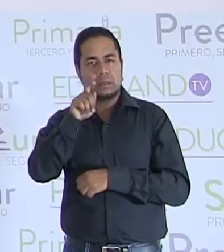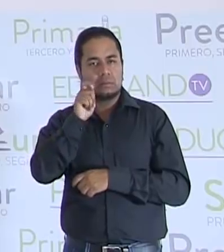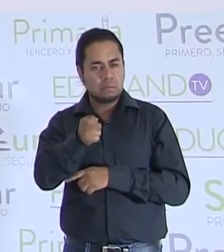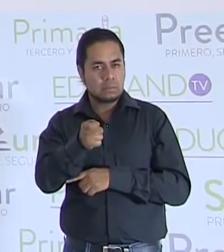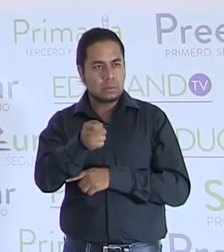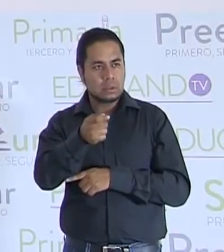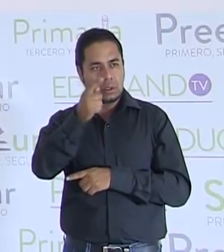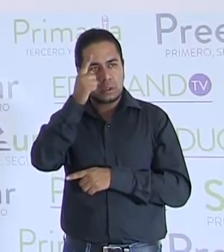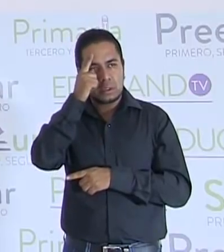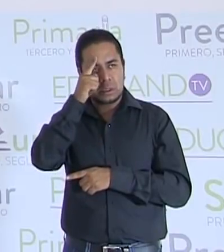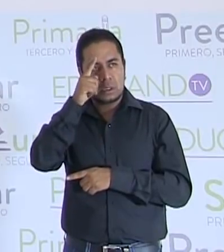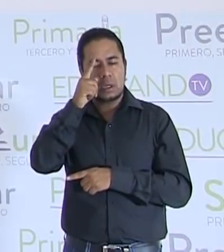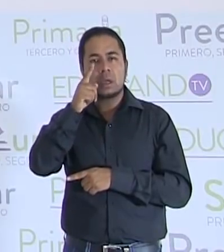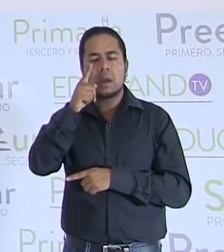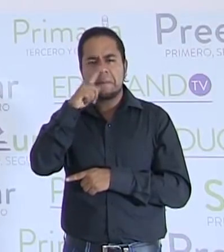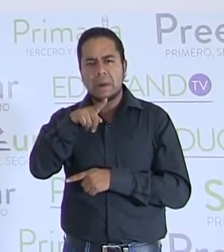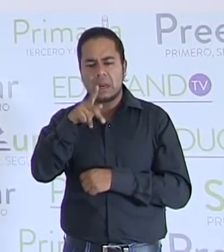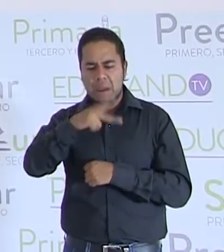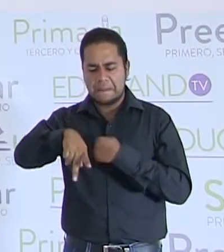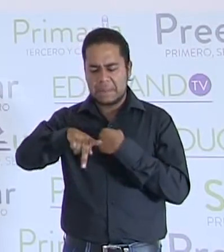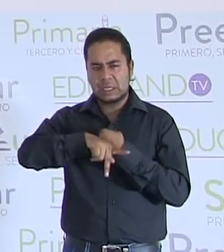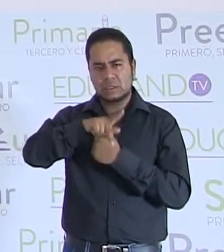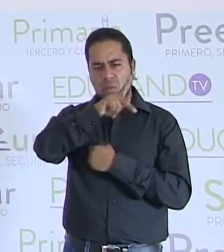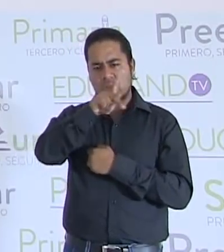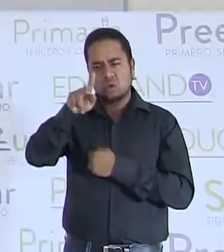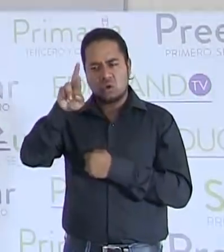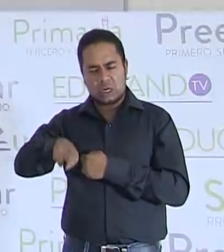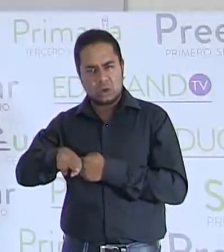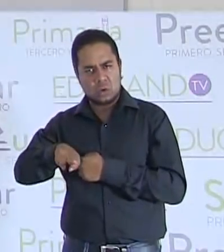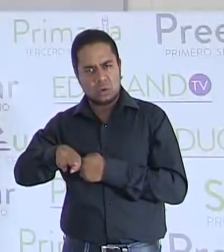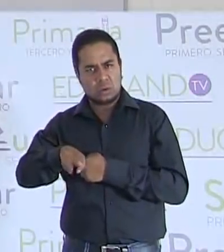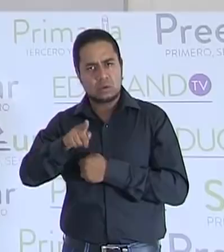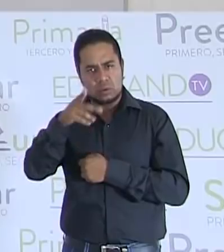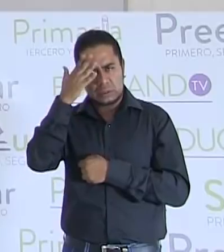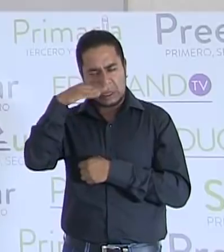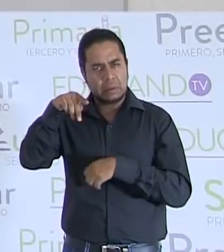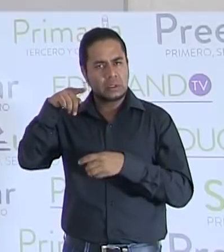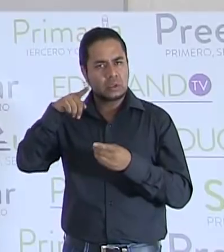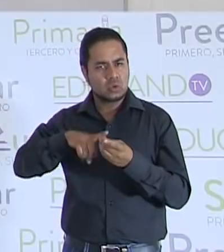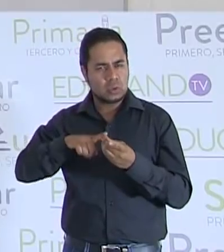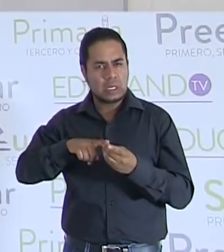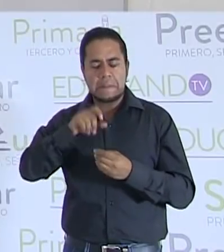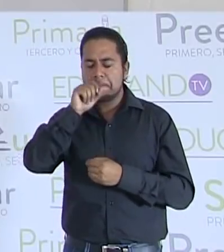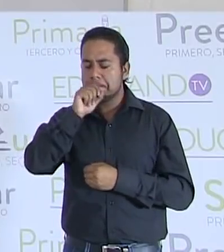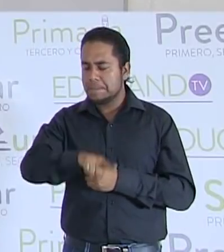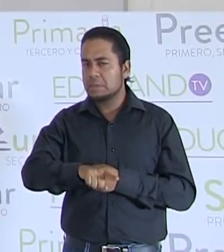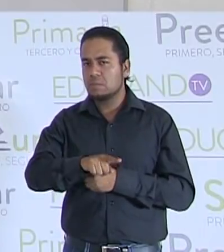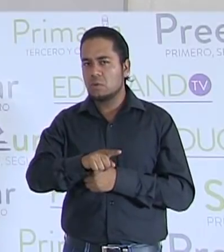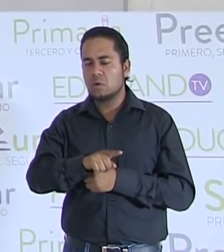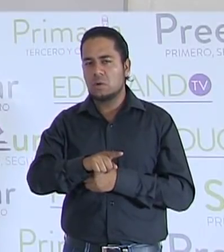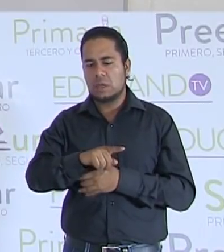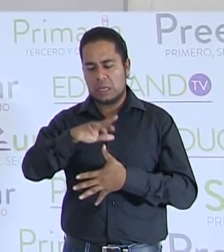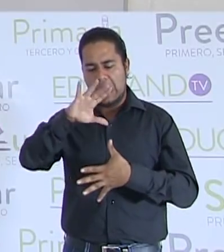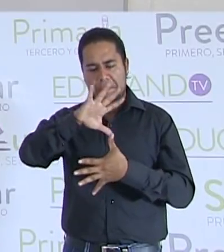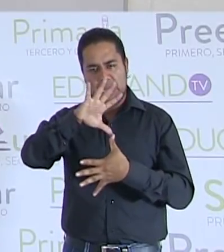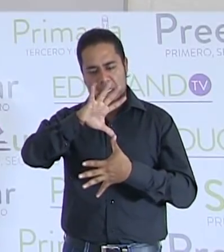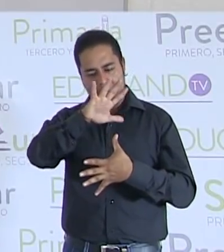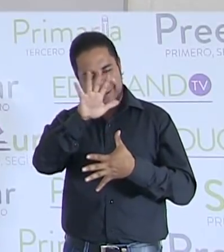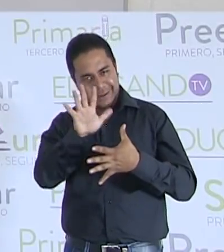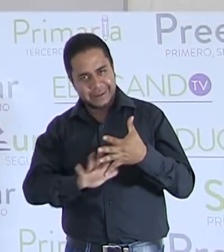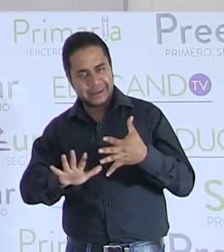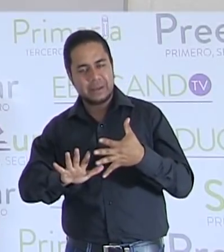del país de Puerto Rico. ¿Ustedes saben dónde está Puerto Rico? Está también en América y es un país